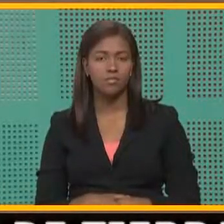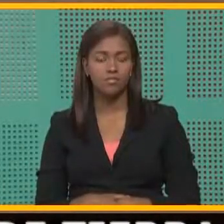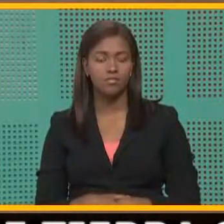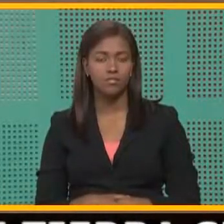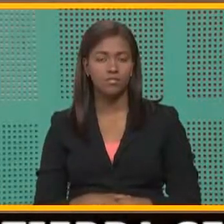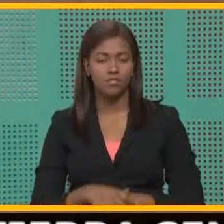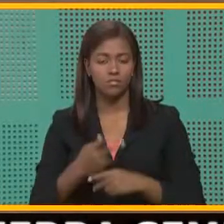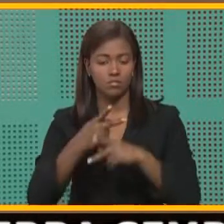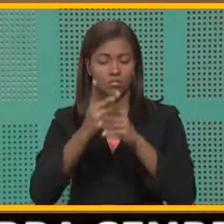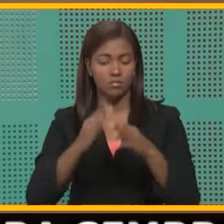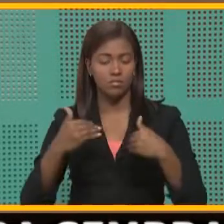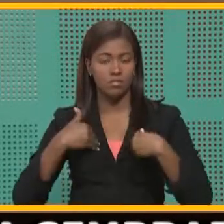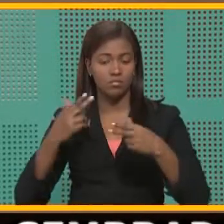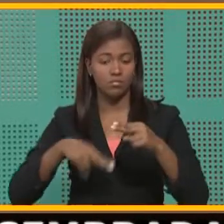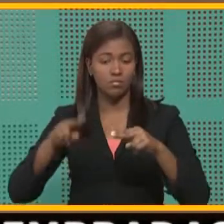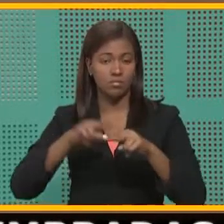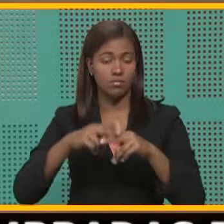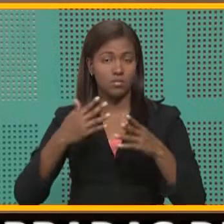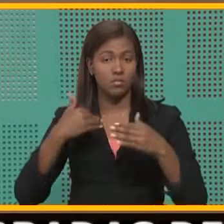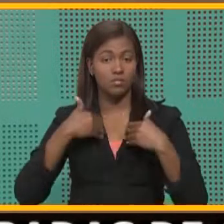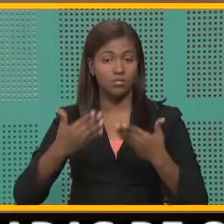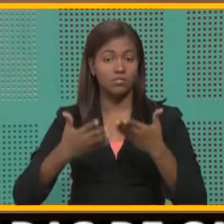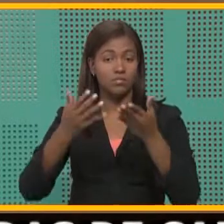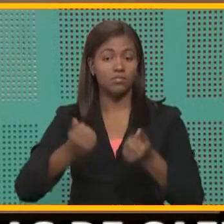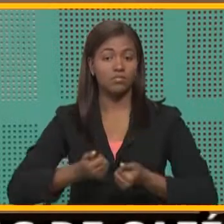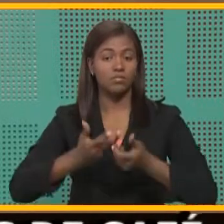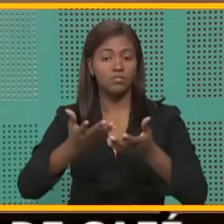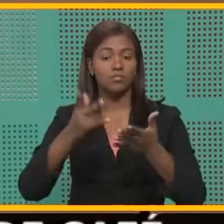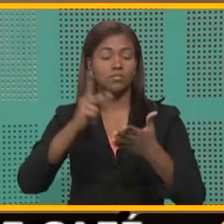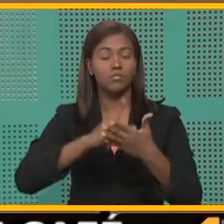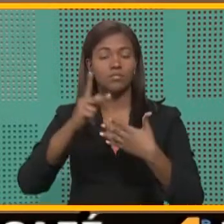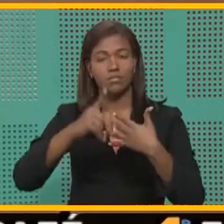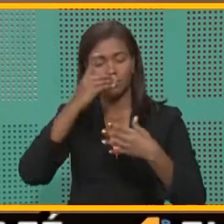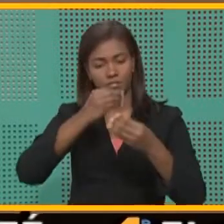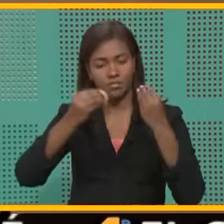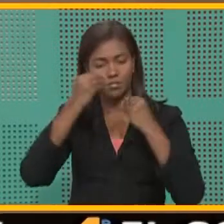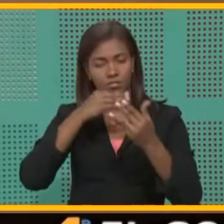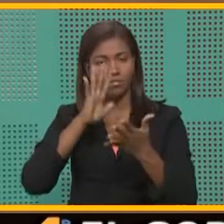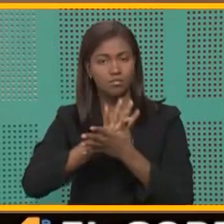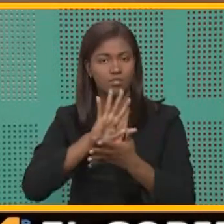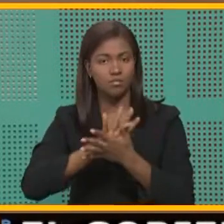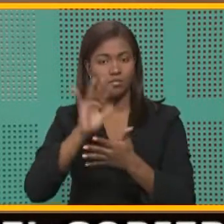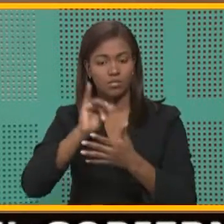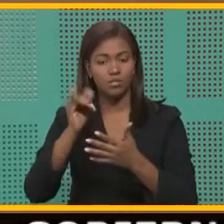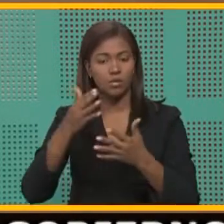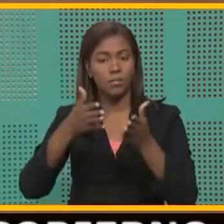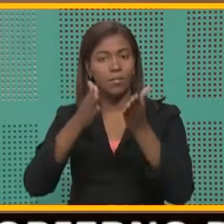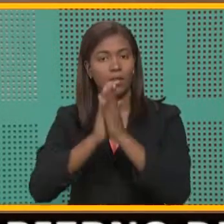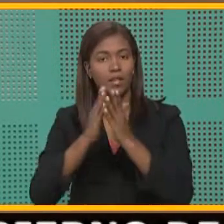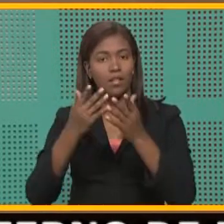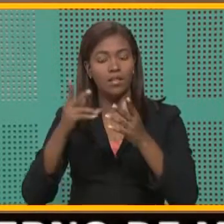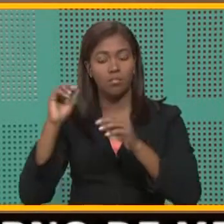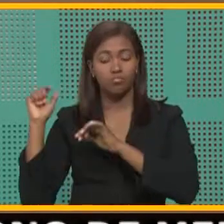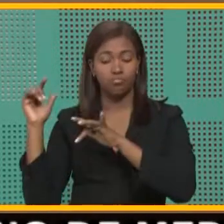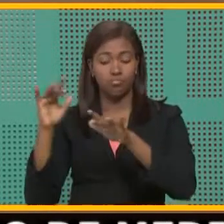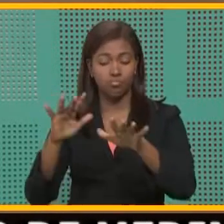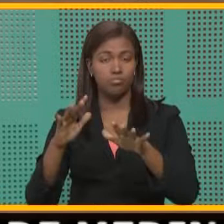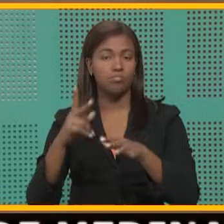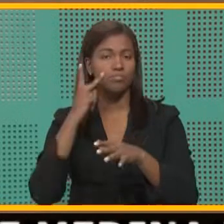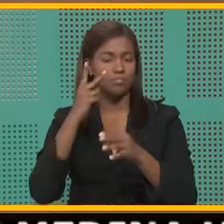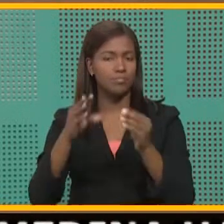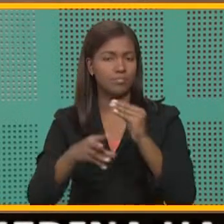La producción se ha incrementado, con lo que se suple el programa de alimentación escolar y la demanda del sector turismo. Contamos